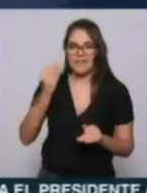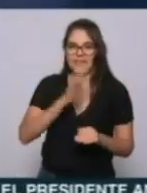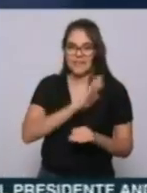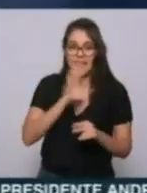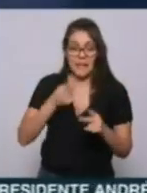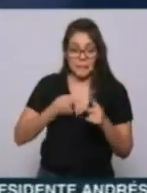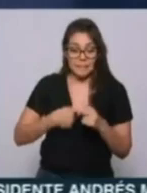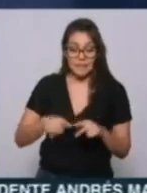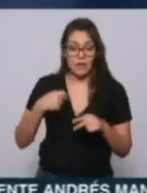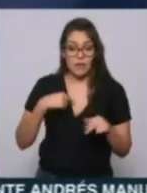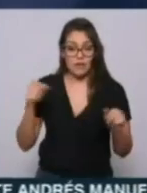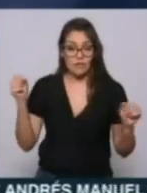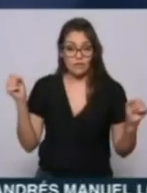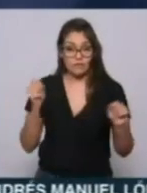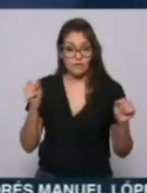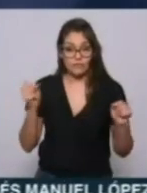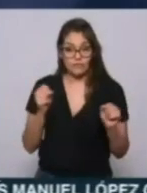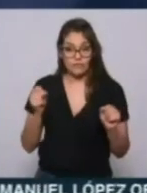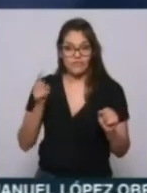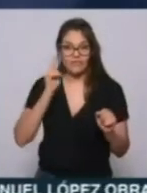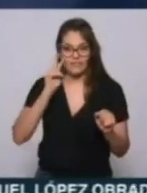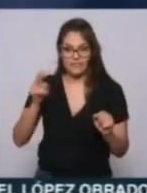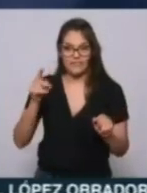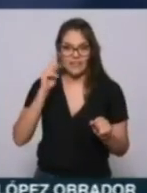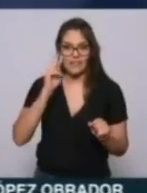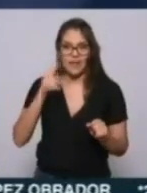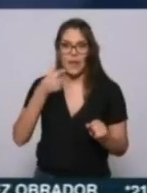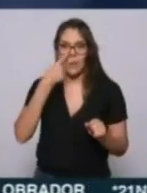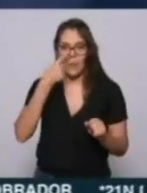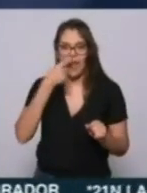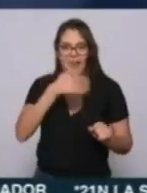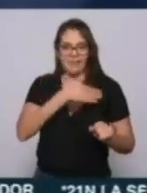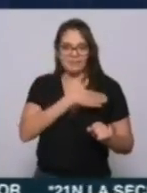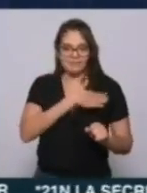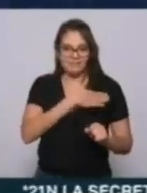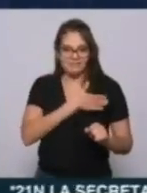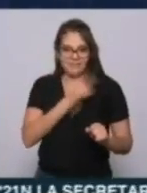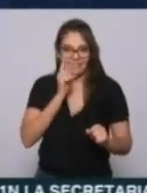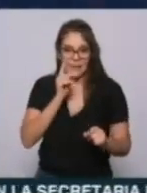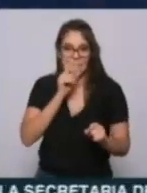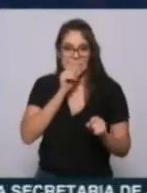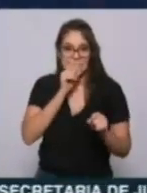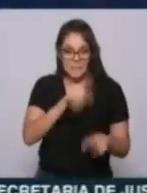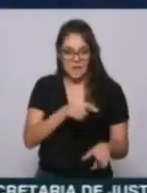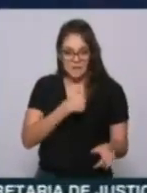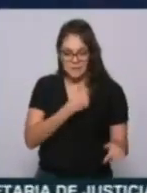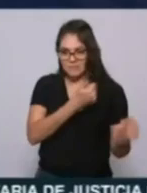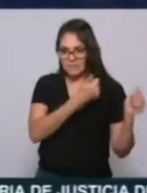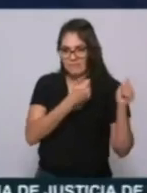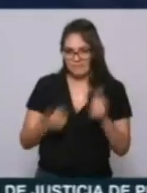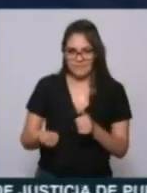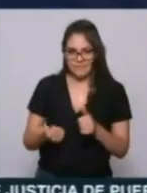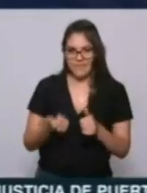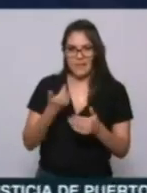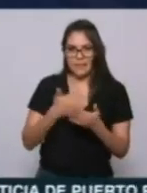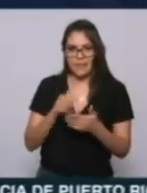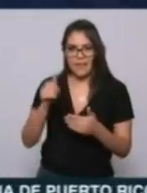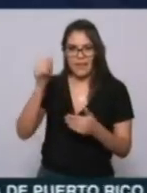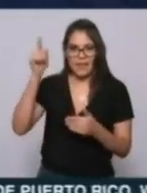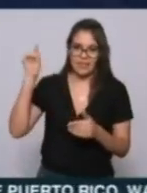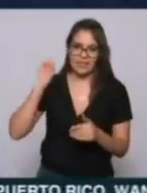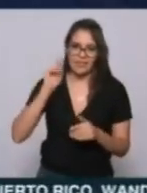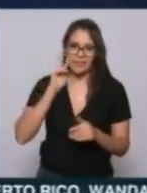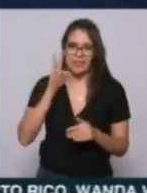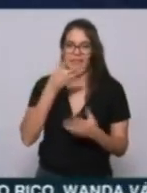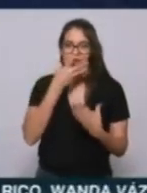corra la medio maratón y huélele la axila. Te voy a traer el mismo olor y por detrás está muy bonita, ¿eh? Por Sí, detrás